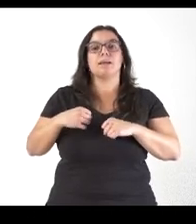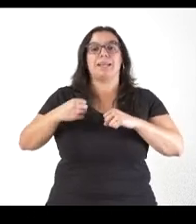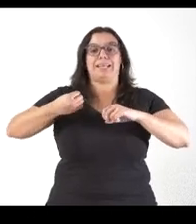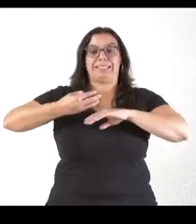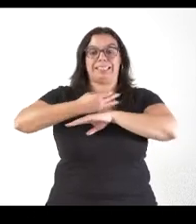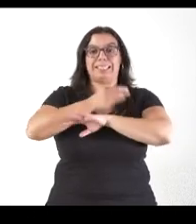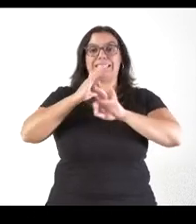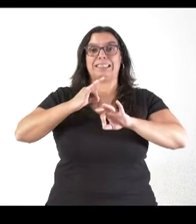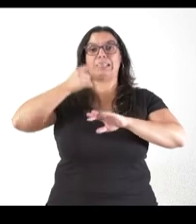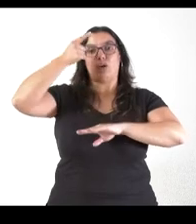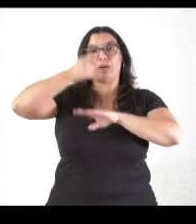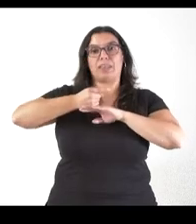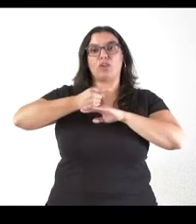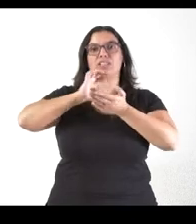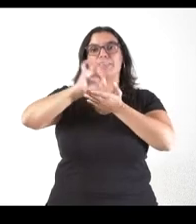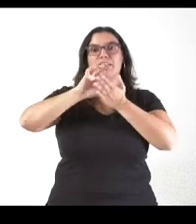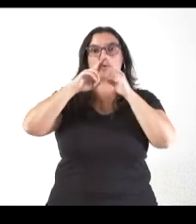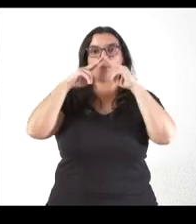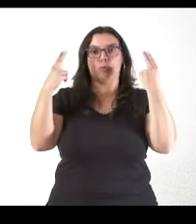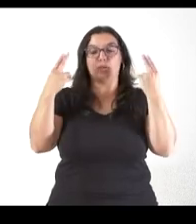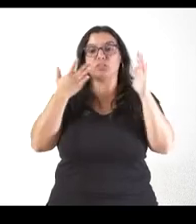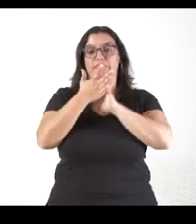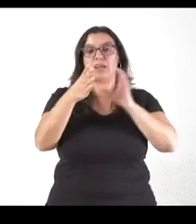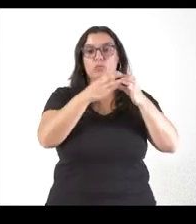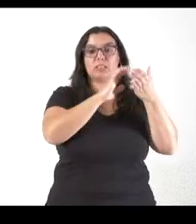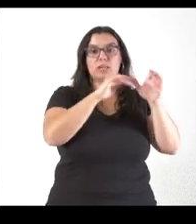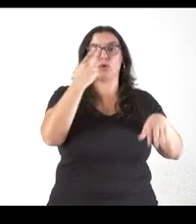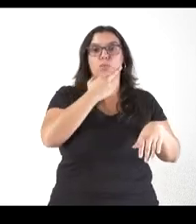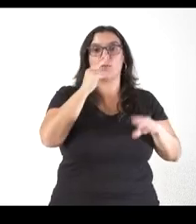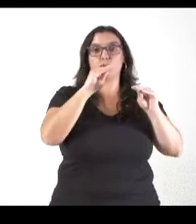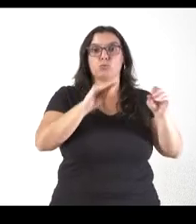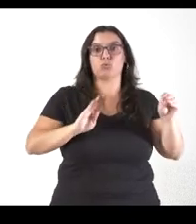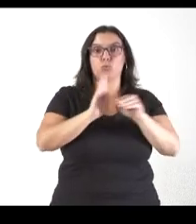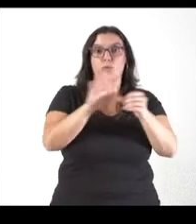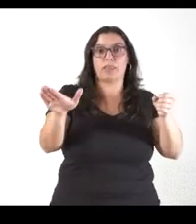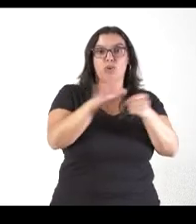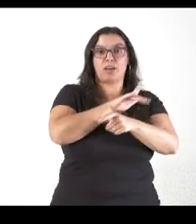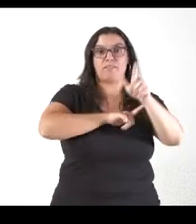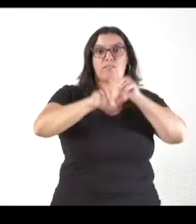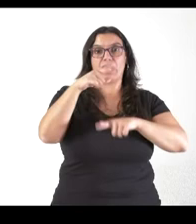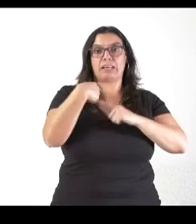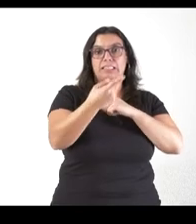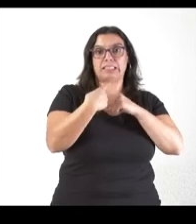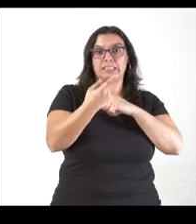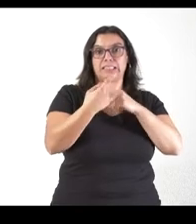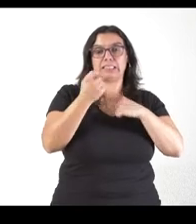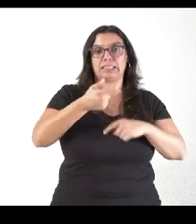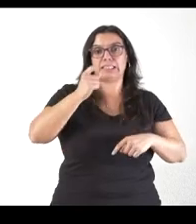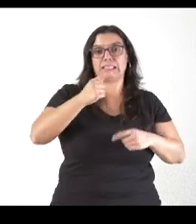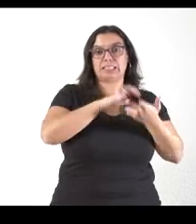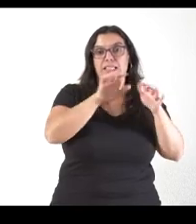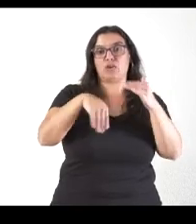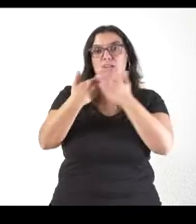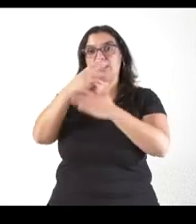a permitir por fin cumplir el compromiso de la junta de Castilla y león de subvencionar parte de los viajes recurrentes desde Castilla y león